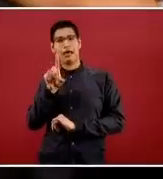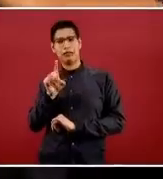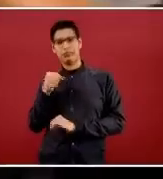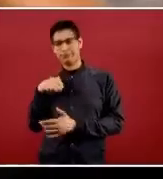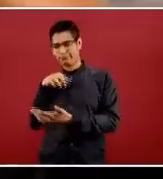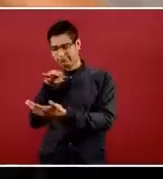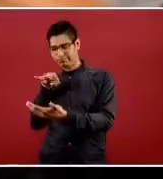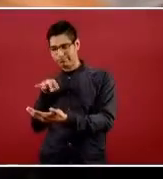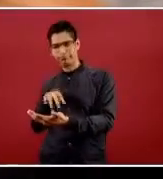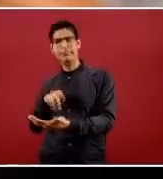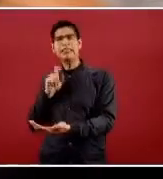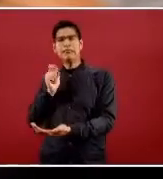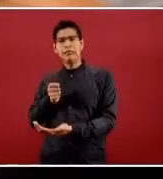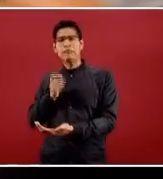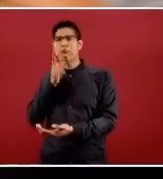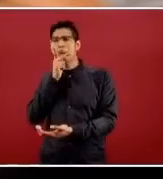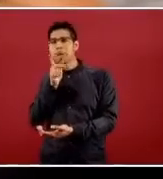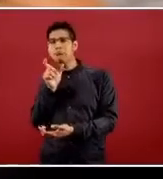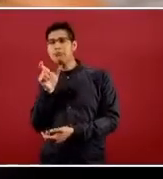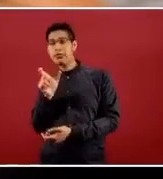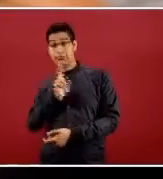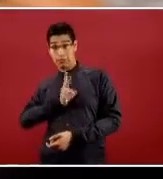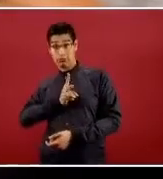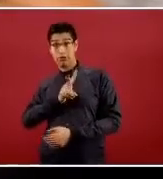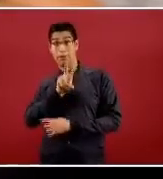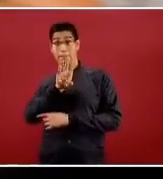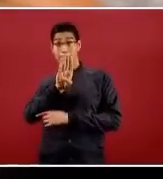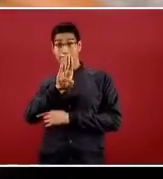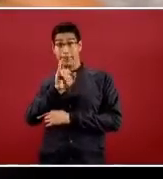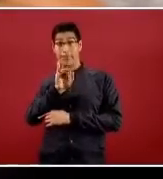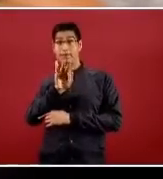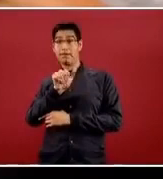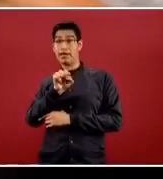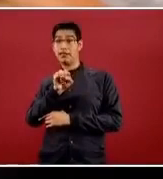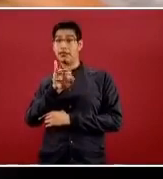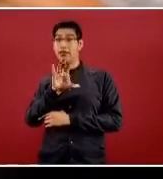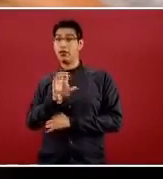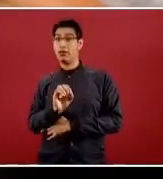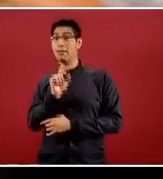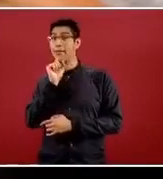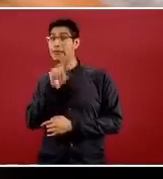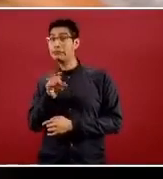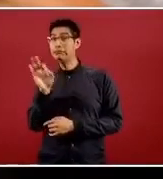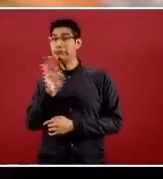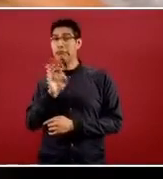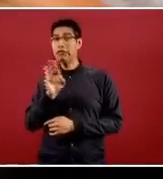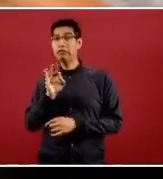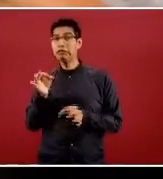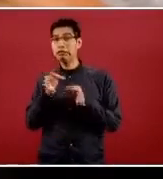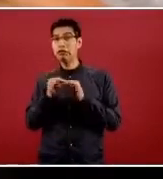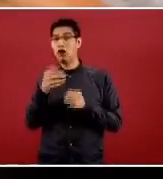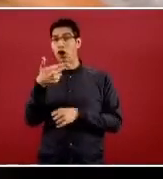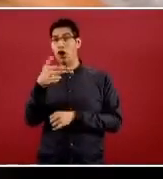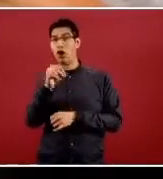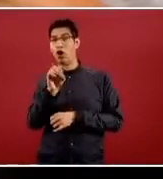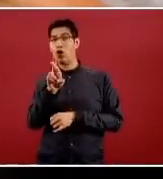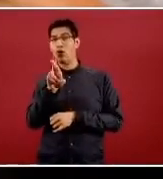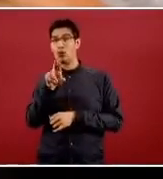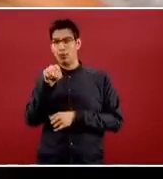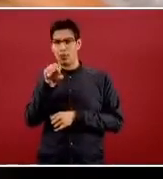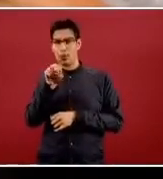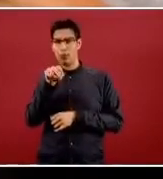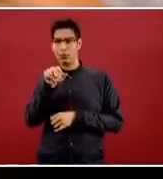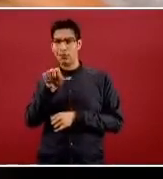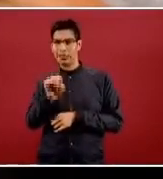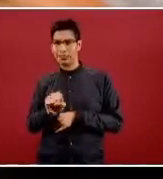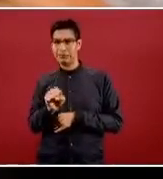bifásico y que el aspecto hormonal, testosterona, andrógenos, influye mucho en que la mayoría de las